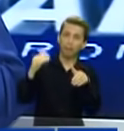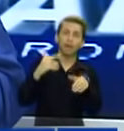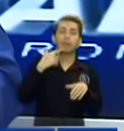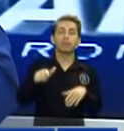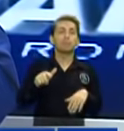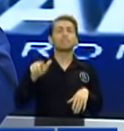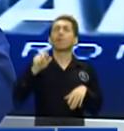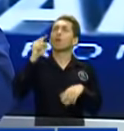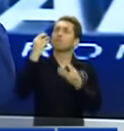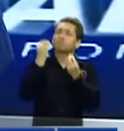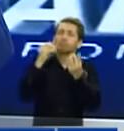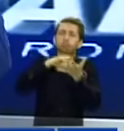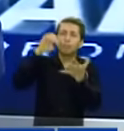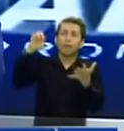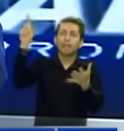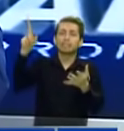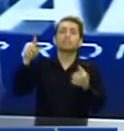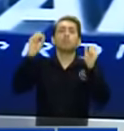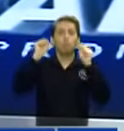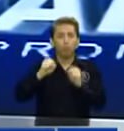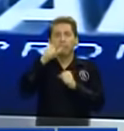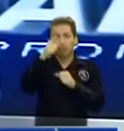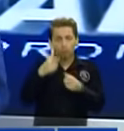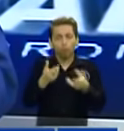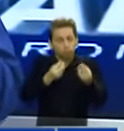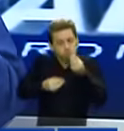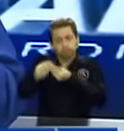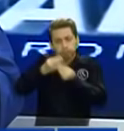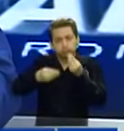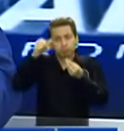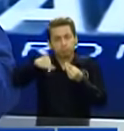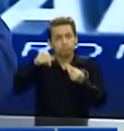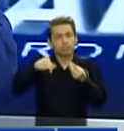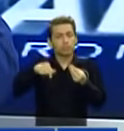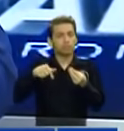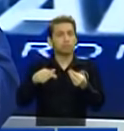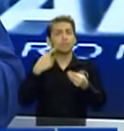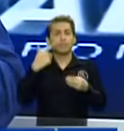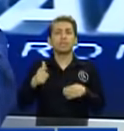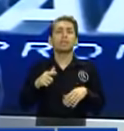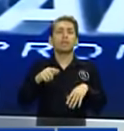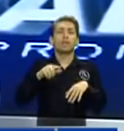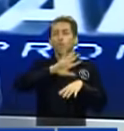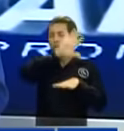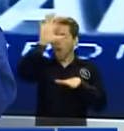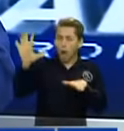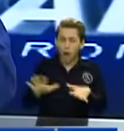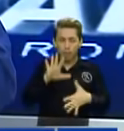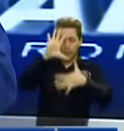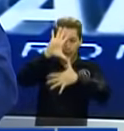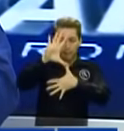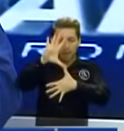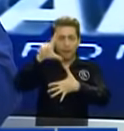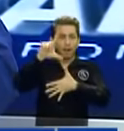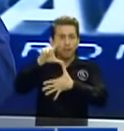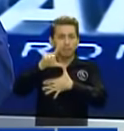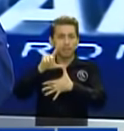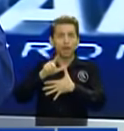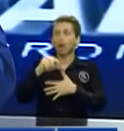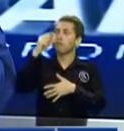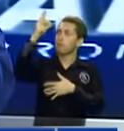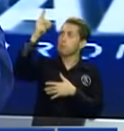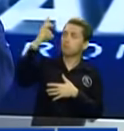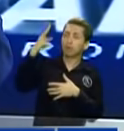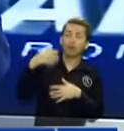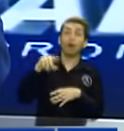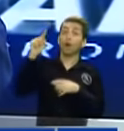entre los países emergentes. Nos ponen a nosotros en el 11, y América Latina solo creo que hay uno o dos antes que nosotros. O sea, nos mira la gente,